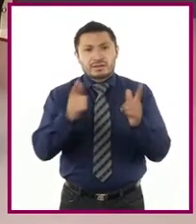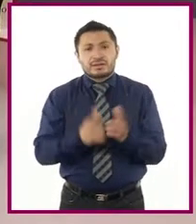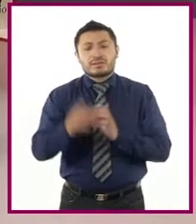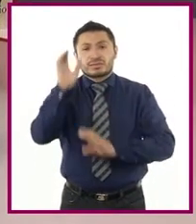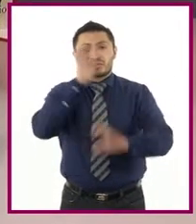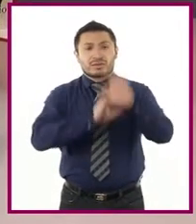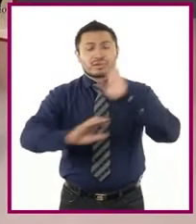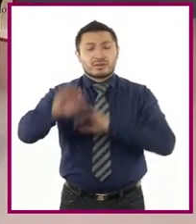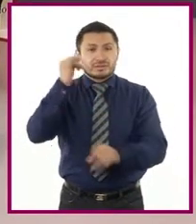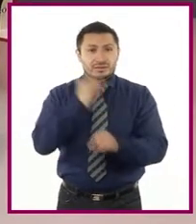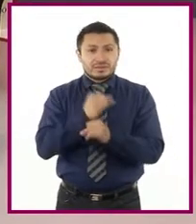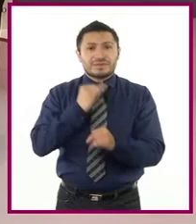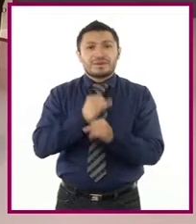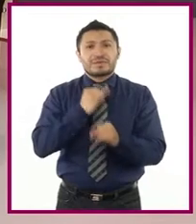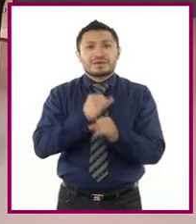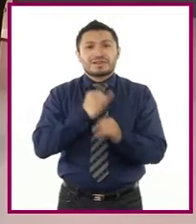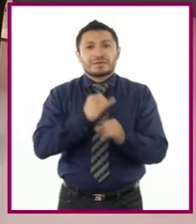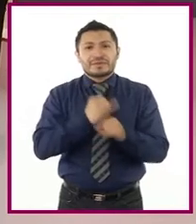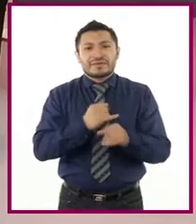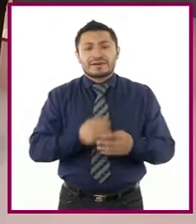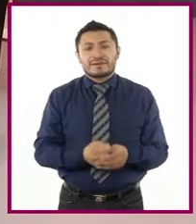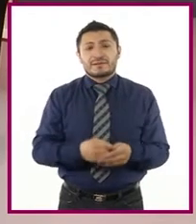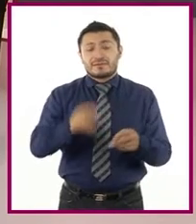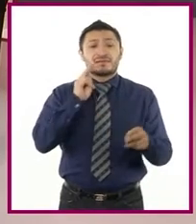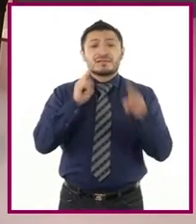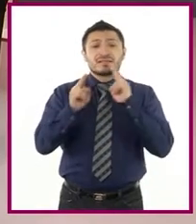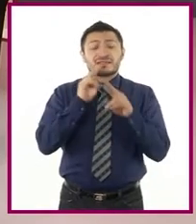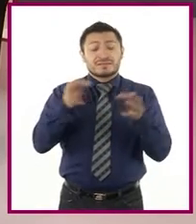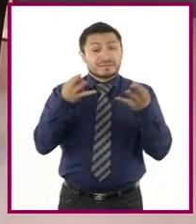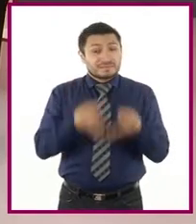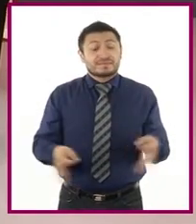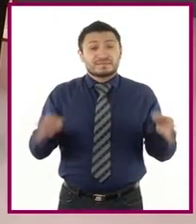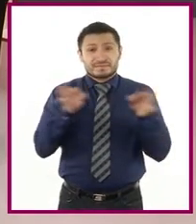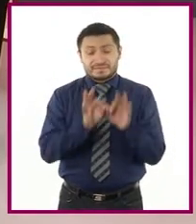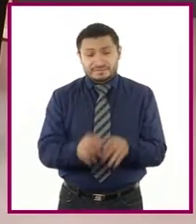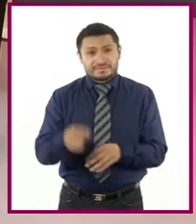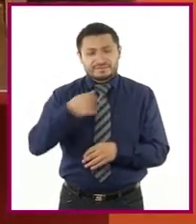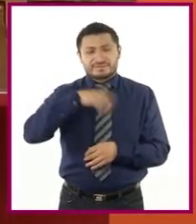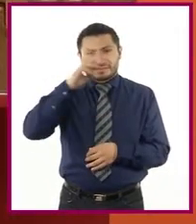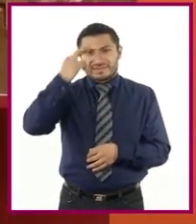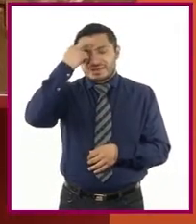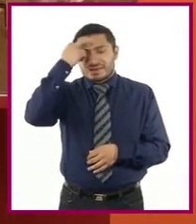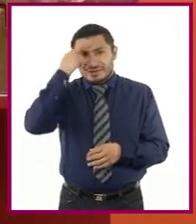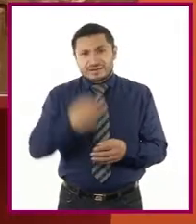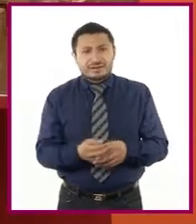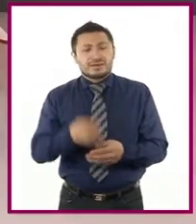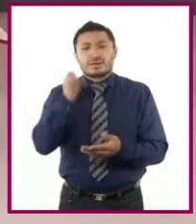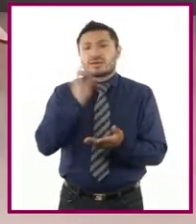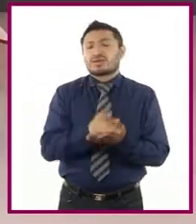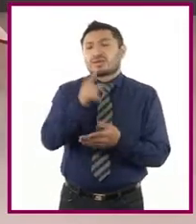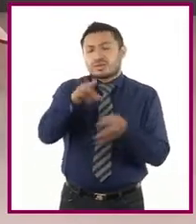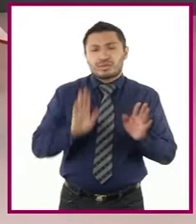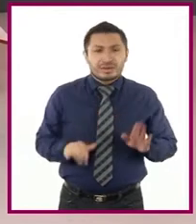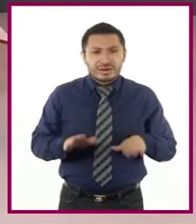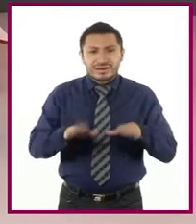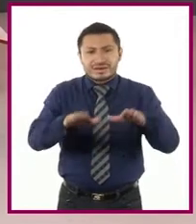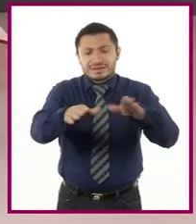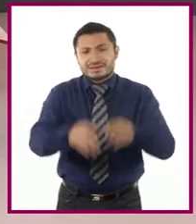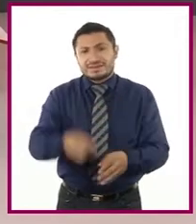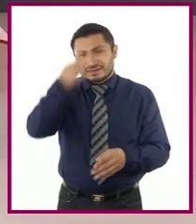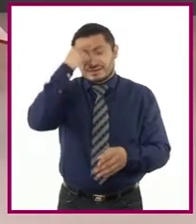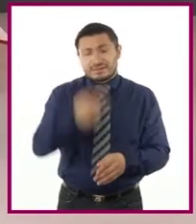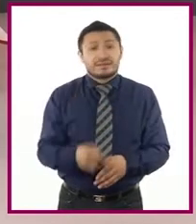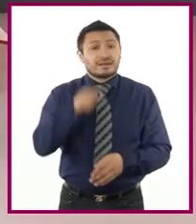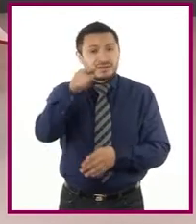virtuales. Es una gran noticia, Yesenia, porque según recuerdo, solo confeccionabas ropa para ti y tu